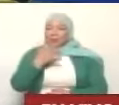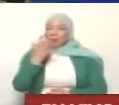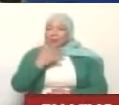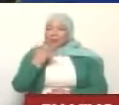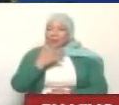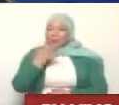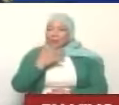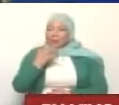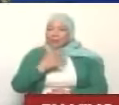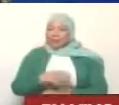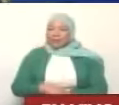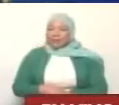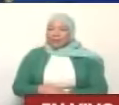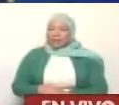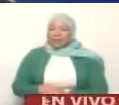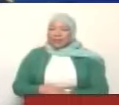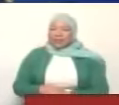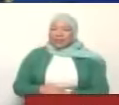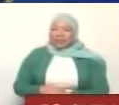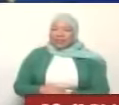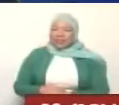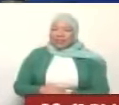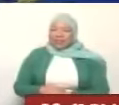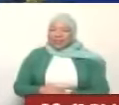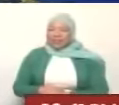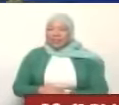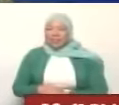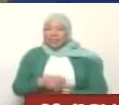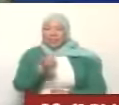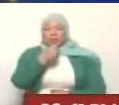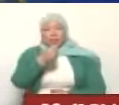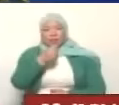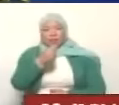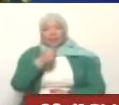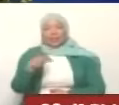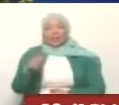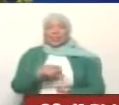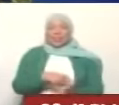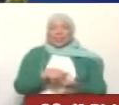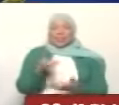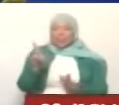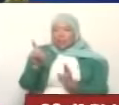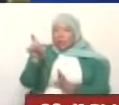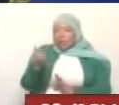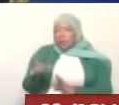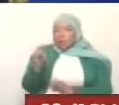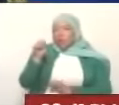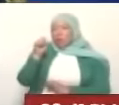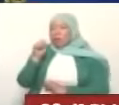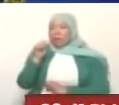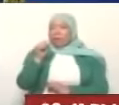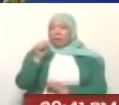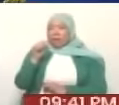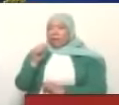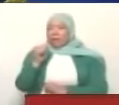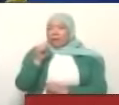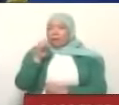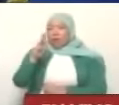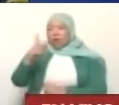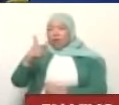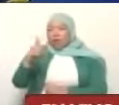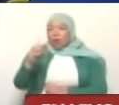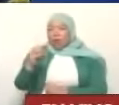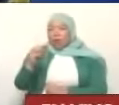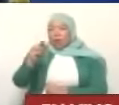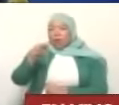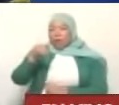Esta chaqueta me la regaló Bonnie Cepeda. ¿Verdad? Sí. Se parece al Bonnie, ¿verdad? Esta me la regaló mi amigo Bonnie Cepeda.